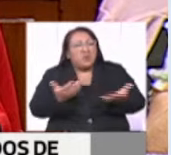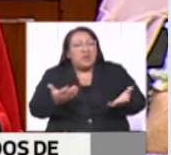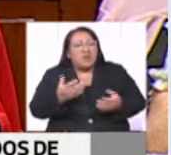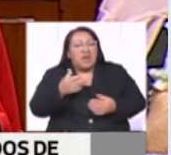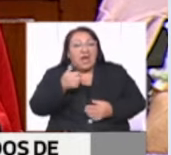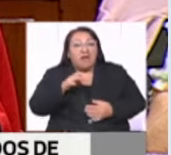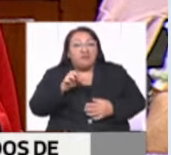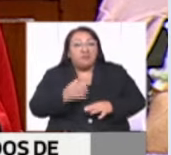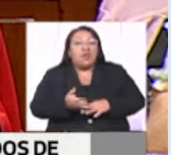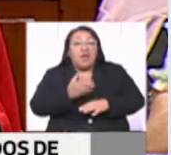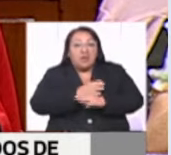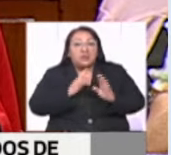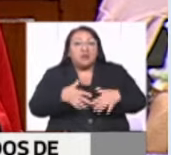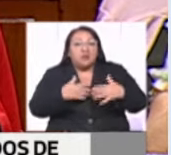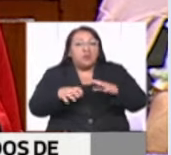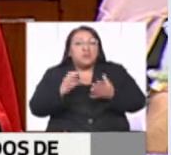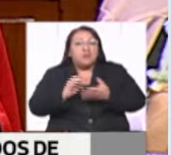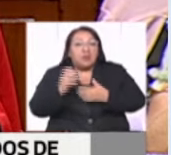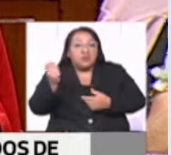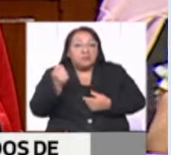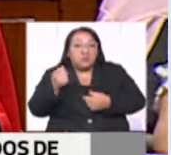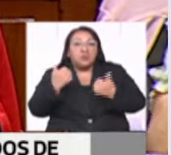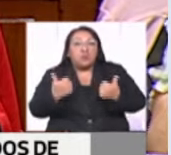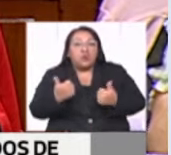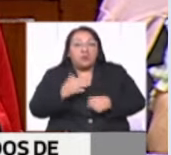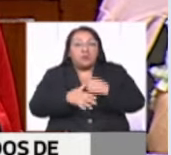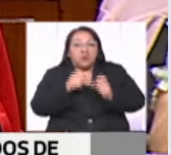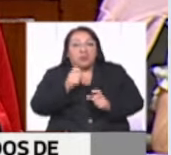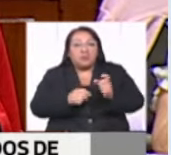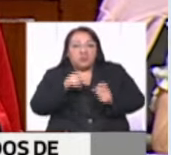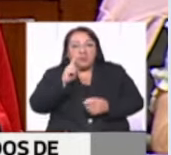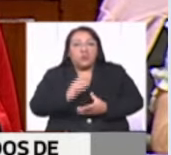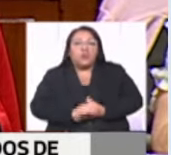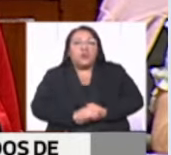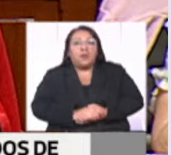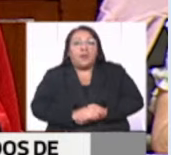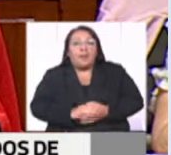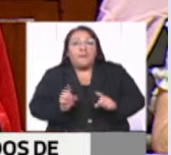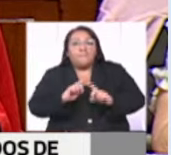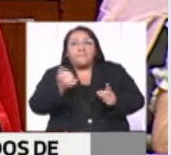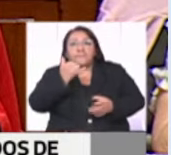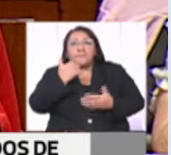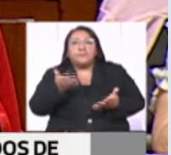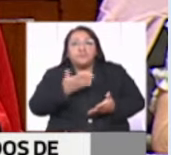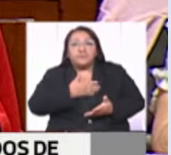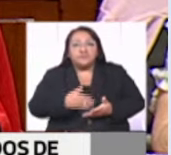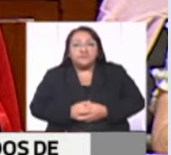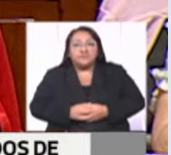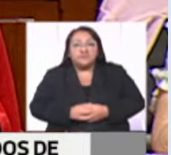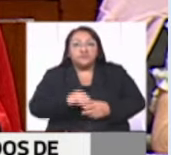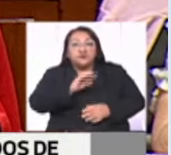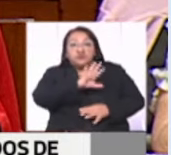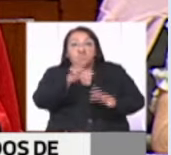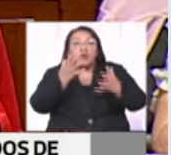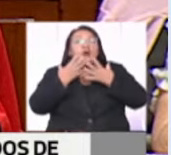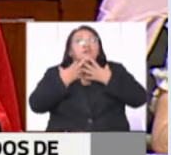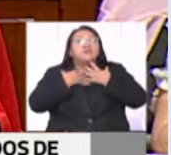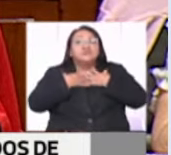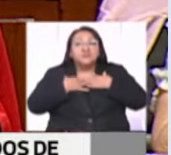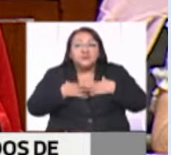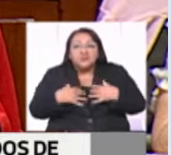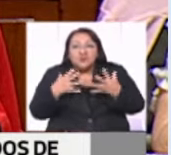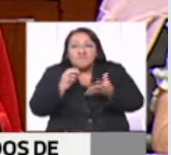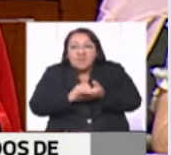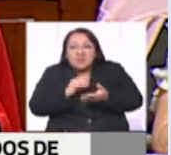gran oportunidad de generar pensiones dignas para cada peruano. ¿Pero qué pasó, presidente? Su ambición pudo más. En